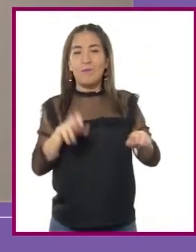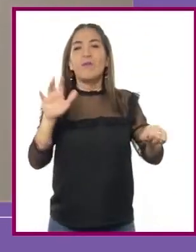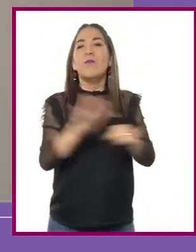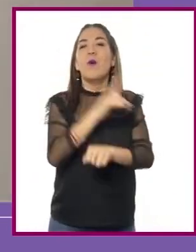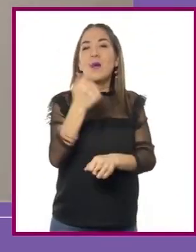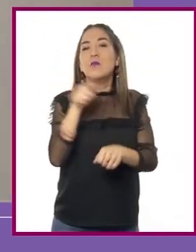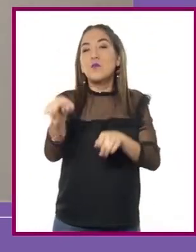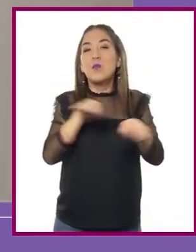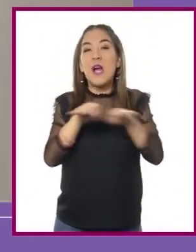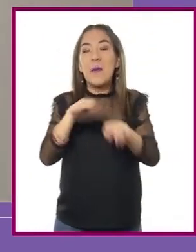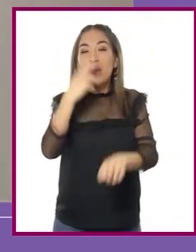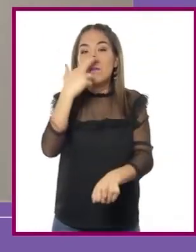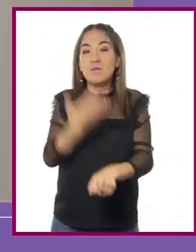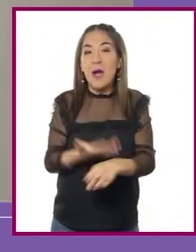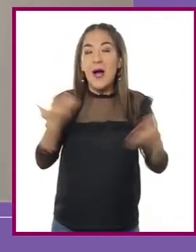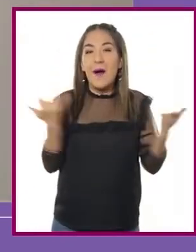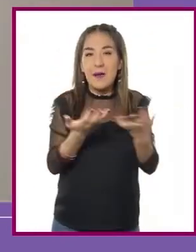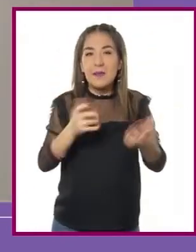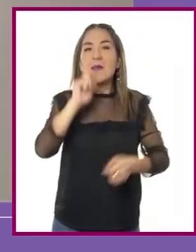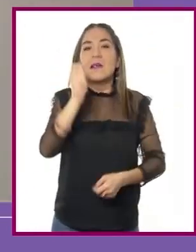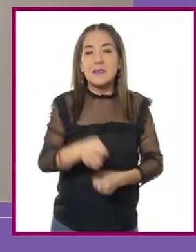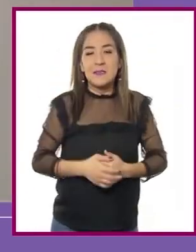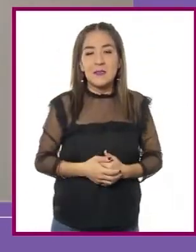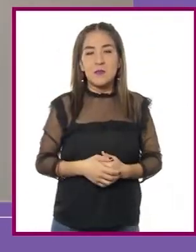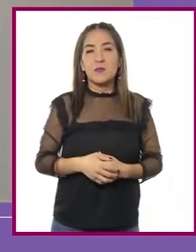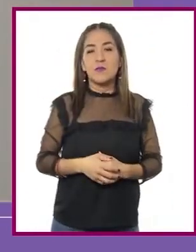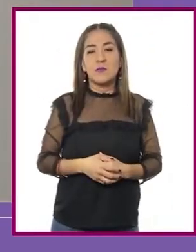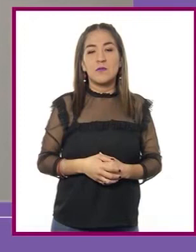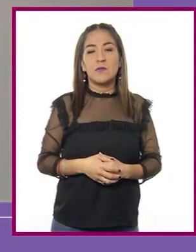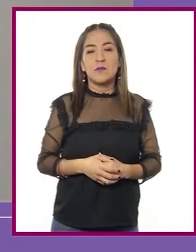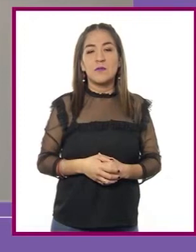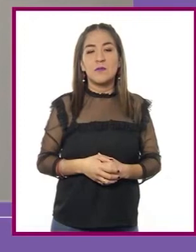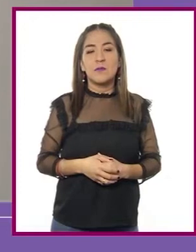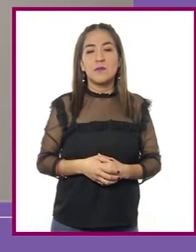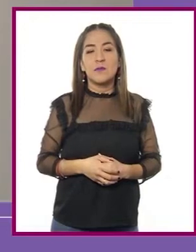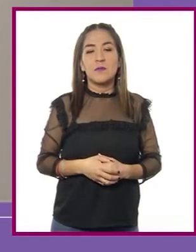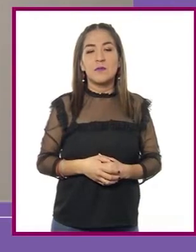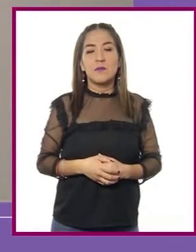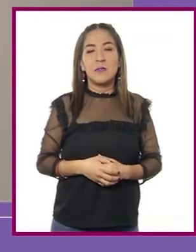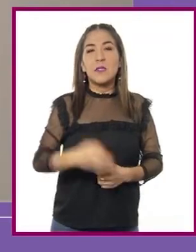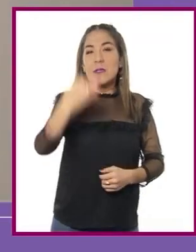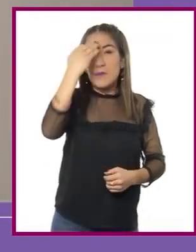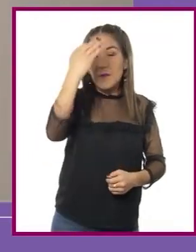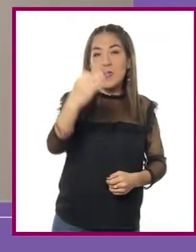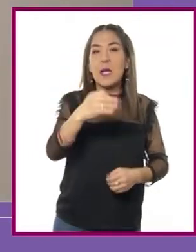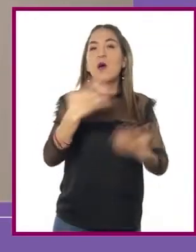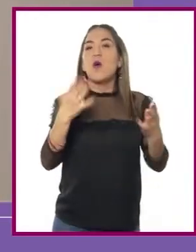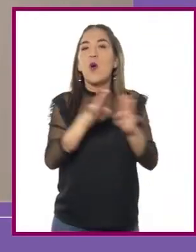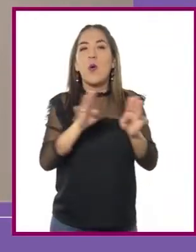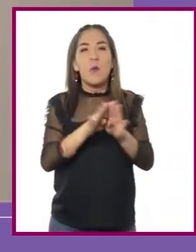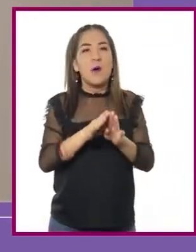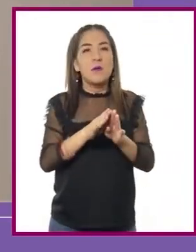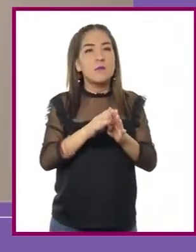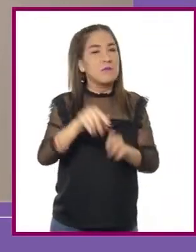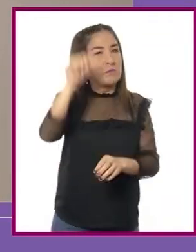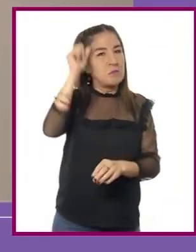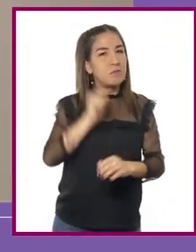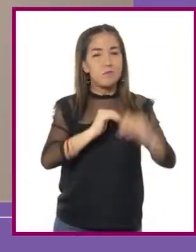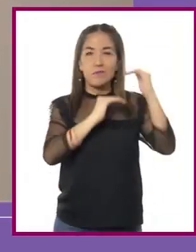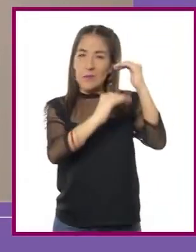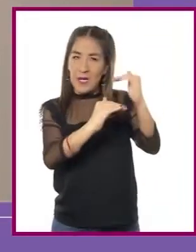que desempeñan, que es por obra determinada o bien por tiempo fijo. Por otro